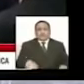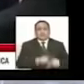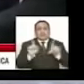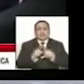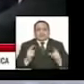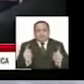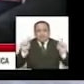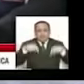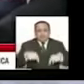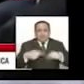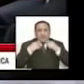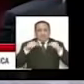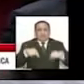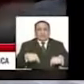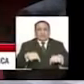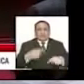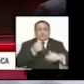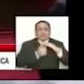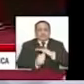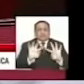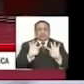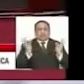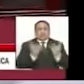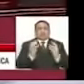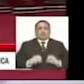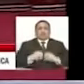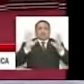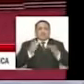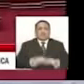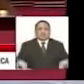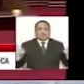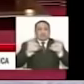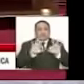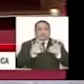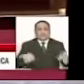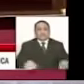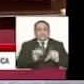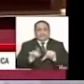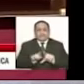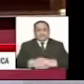discurso. Ojalá que sea así, esperemos que sea así. Pero, en fin,